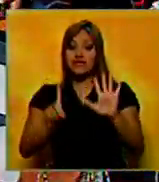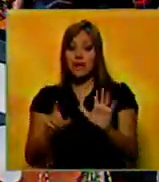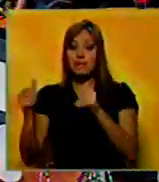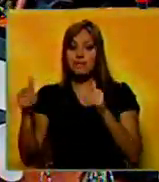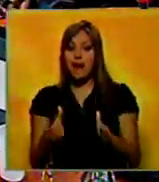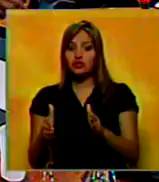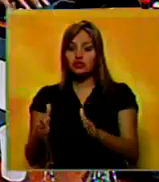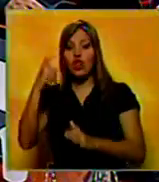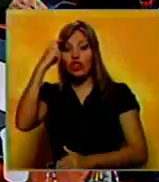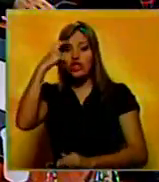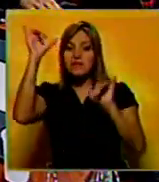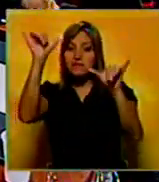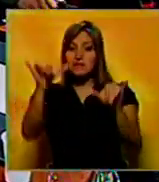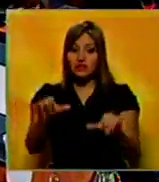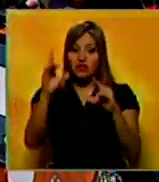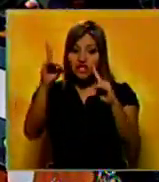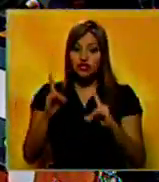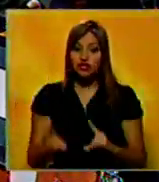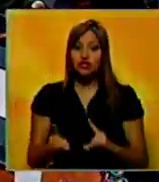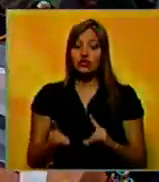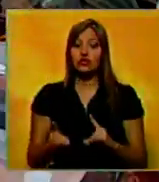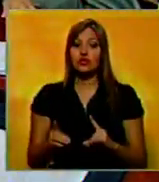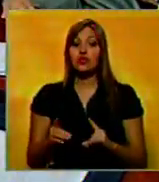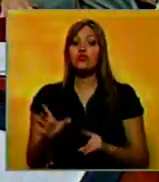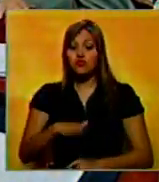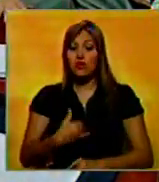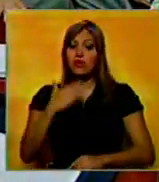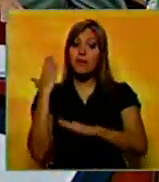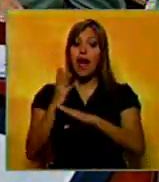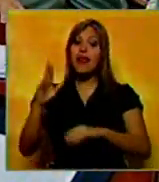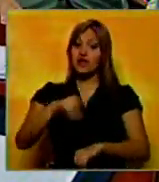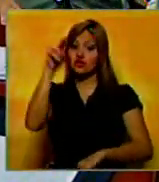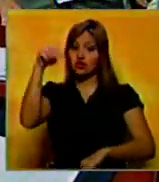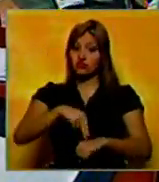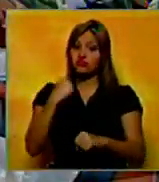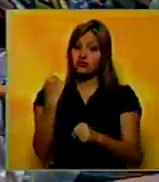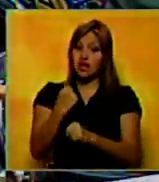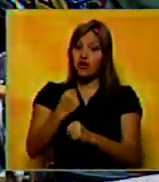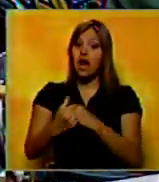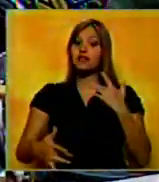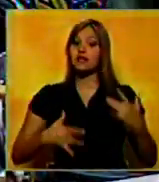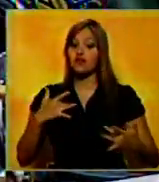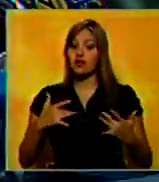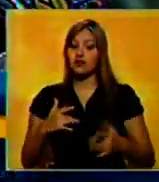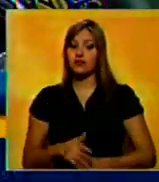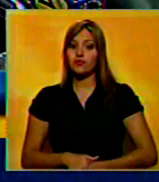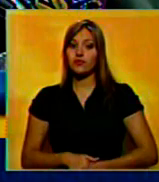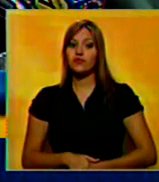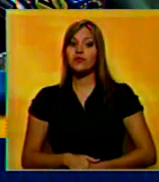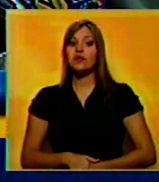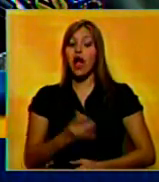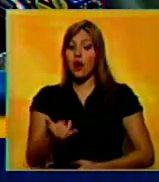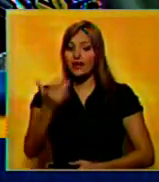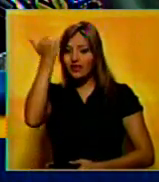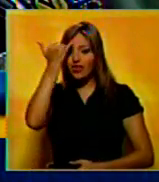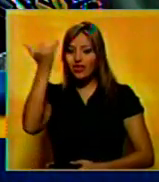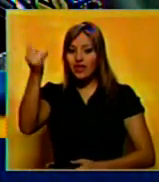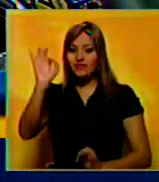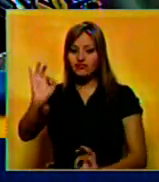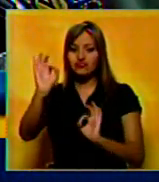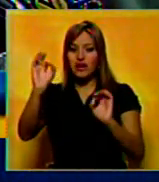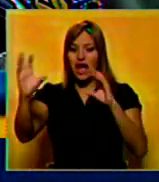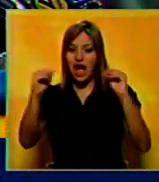marzo, fecha en la cual decidirán la posibilidad de un paro nacional de actividades. Vamos a tener como un elemento para la